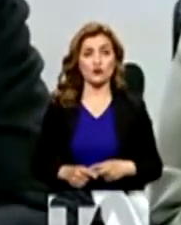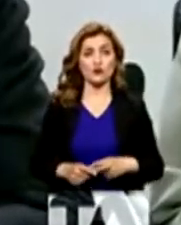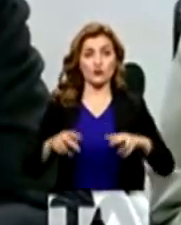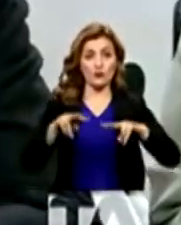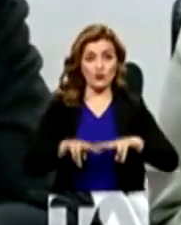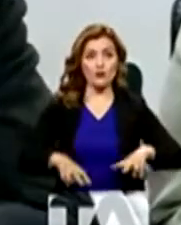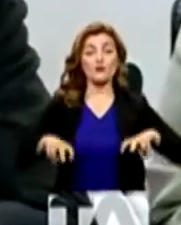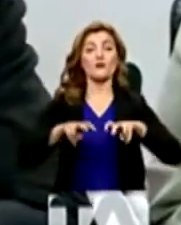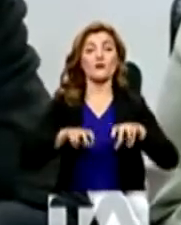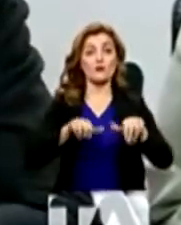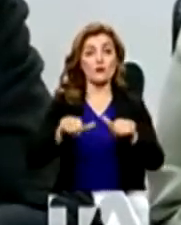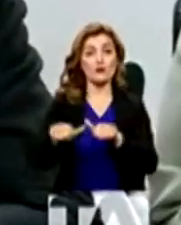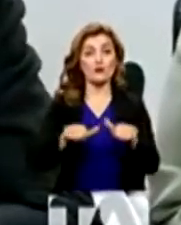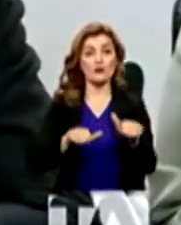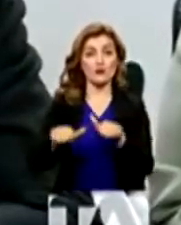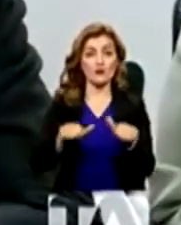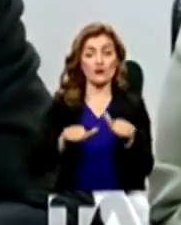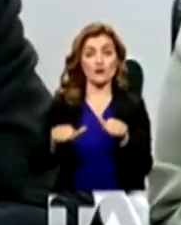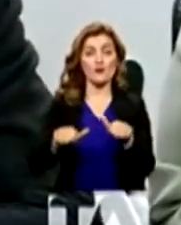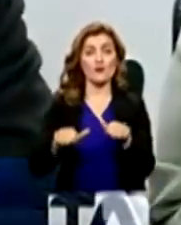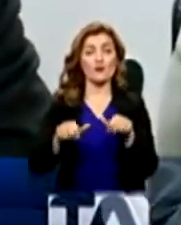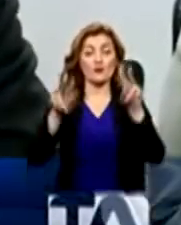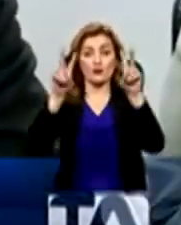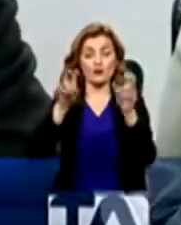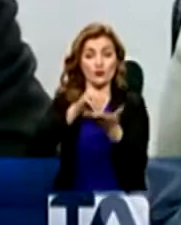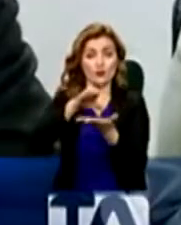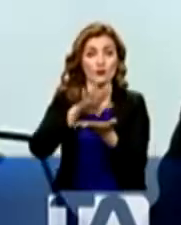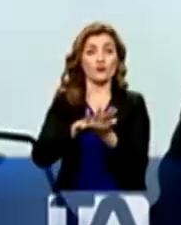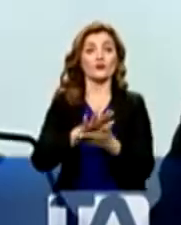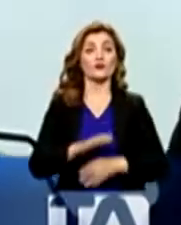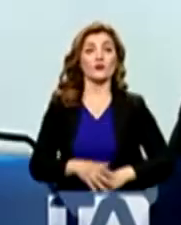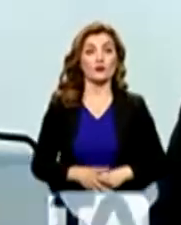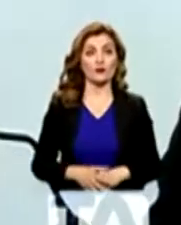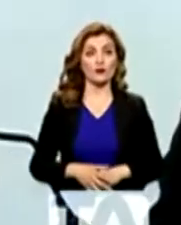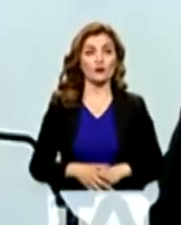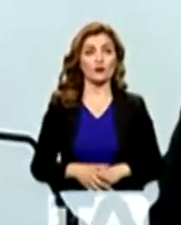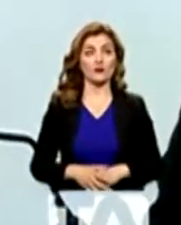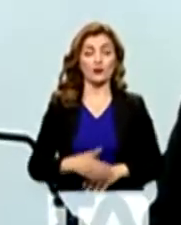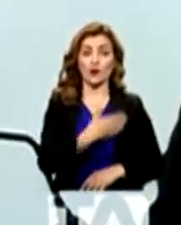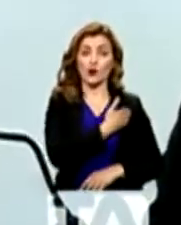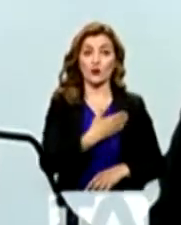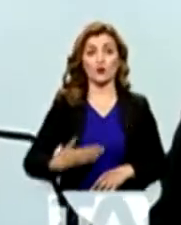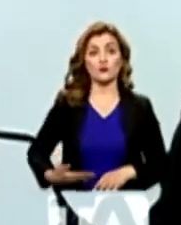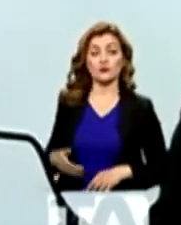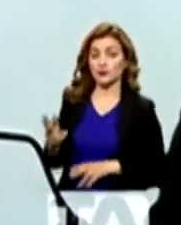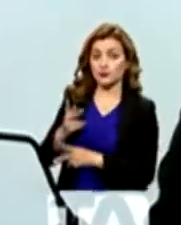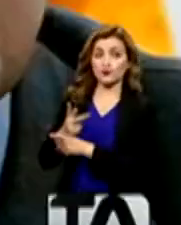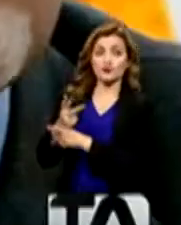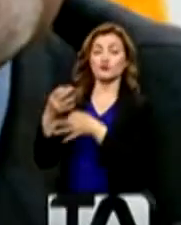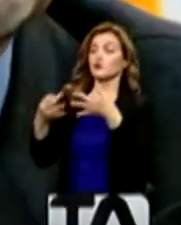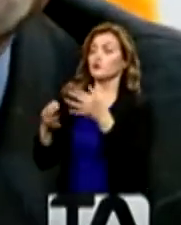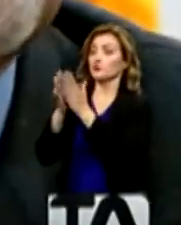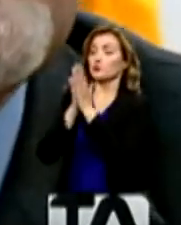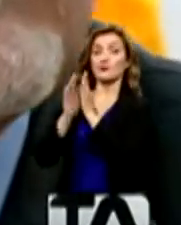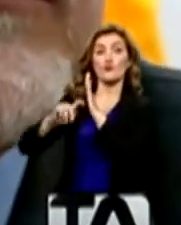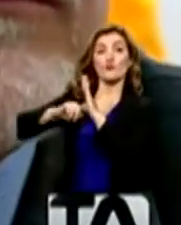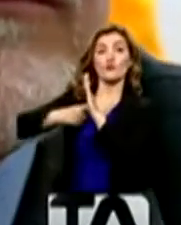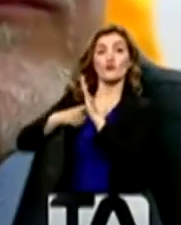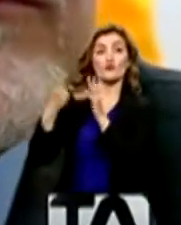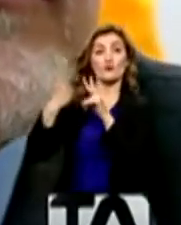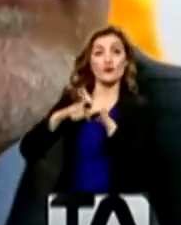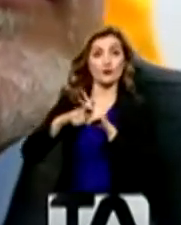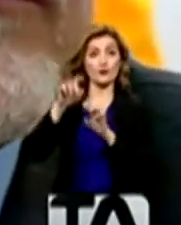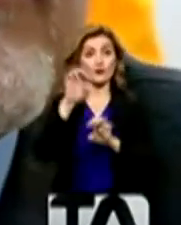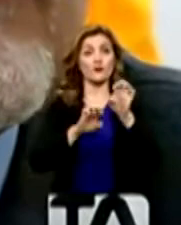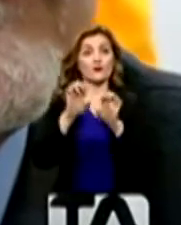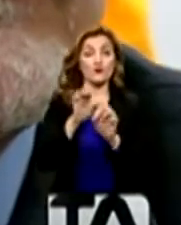investigación administrativa en el campo ejecutivo. En este marco, la presidenta de la Judicatura solicitó a la Contraloría inicie un